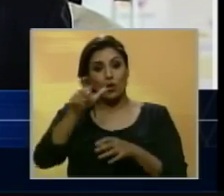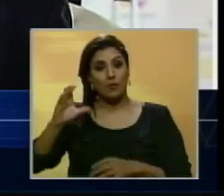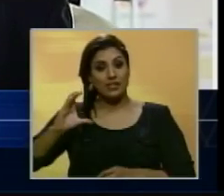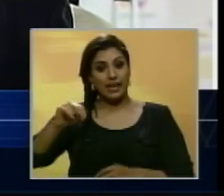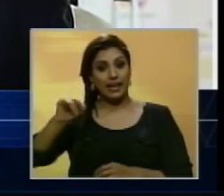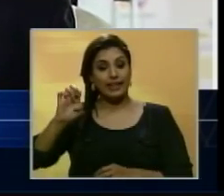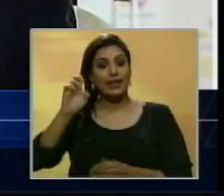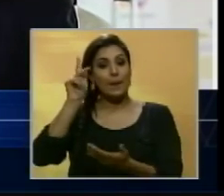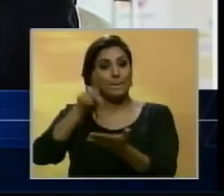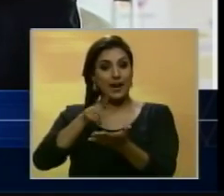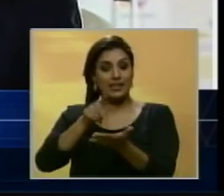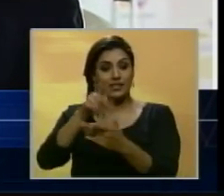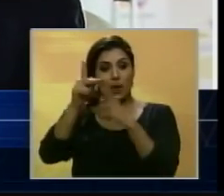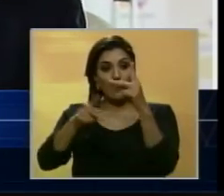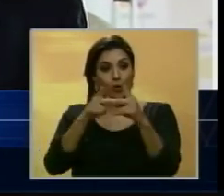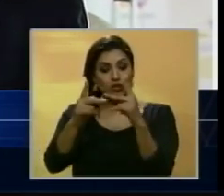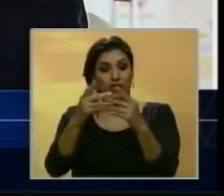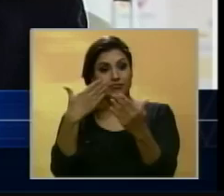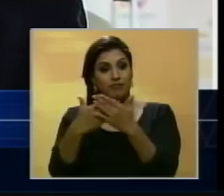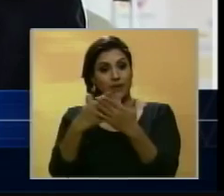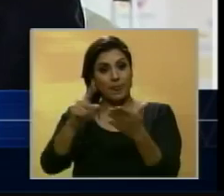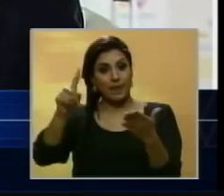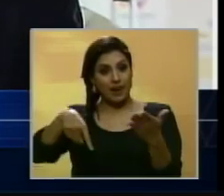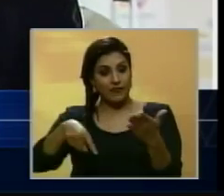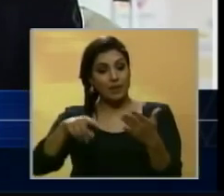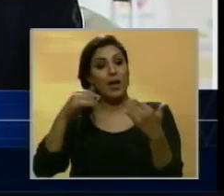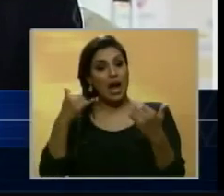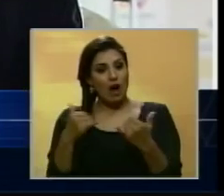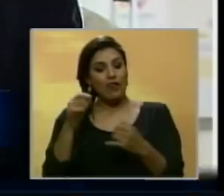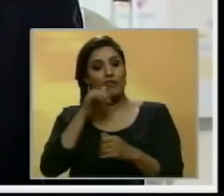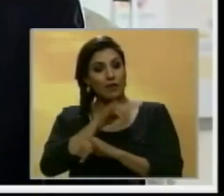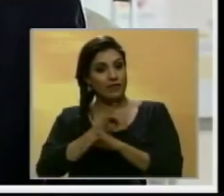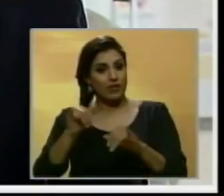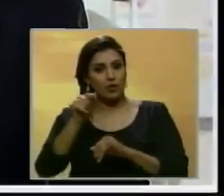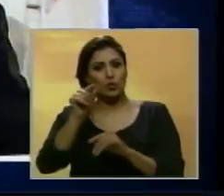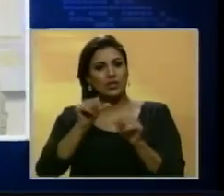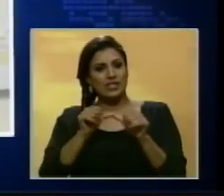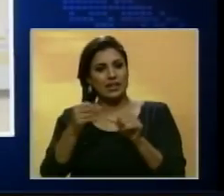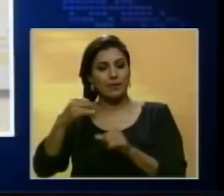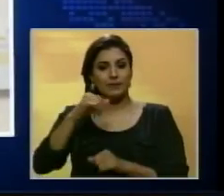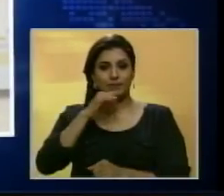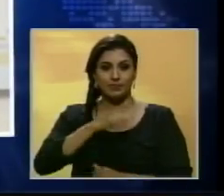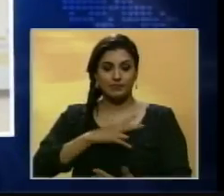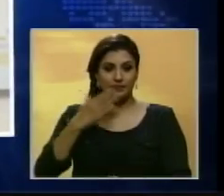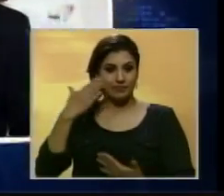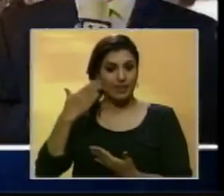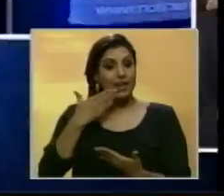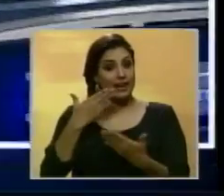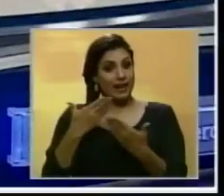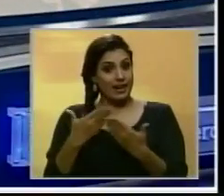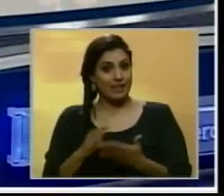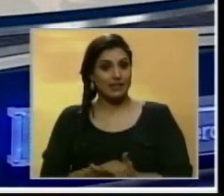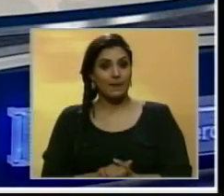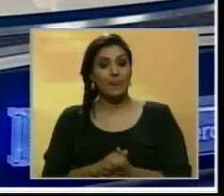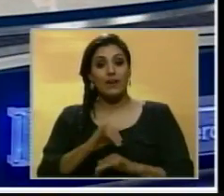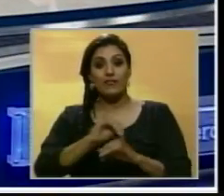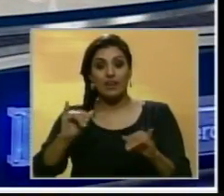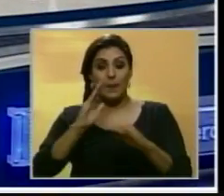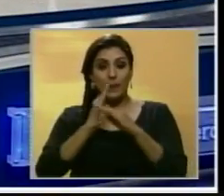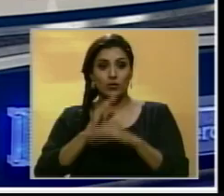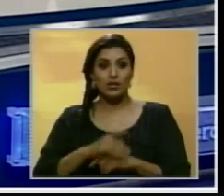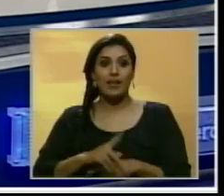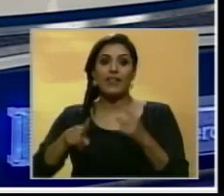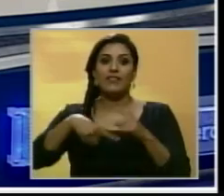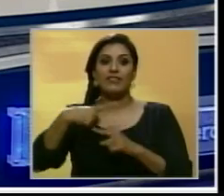CNE que están participando en el proceso de validación de las firmas. Es la información hasta el momento. Sigan con más de la emisión meridiana. Muchísimas gracias, Manuel. Amigos, vamos a la